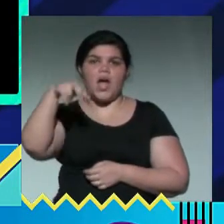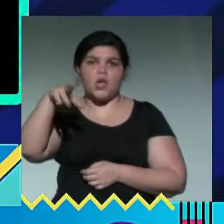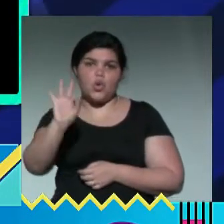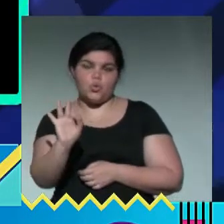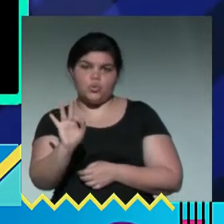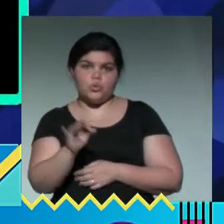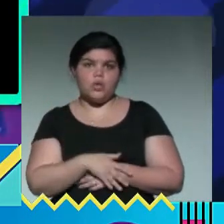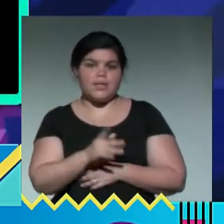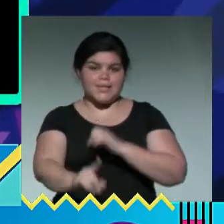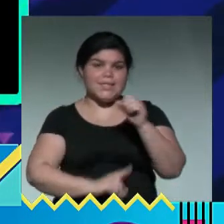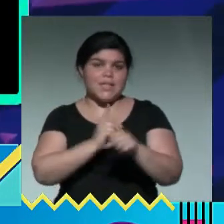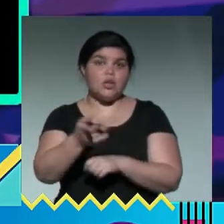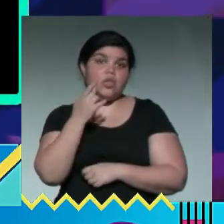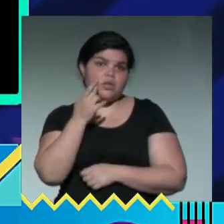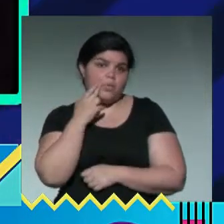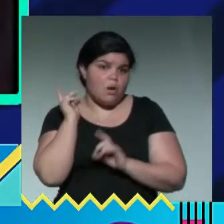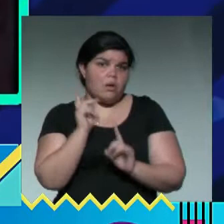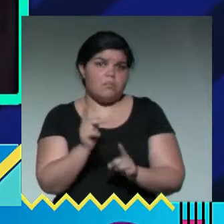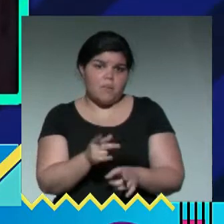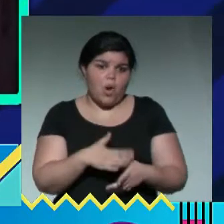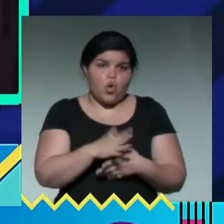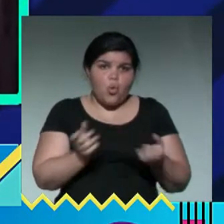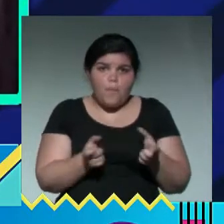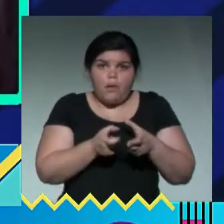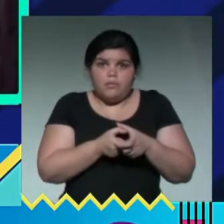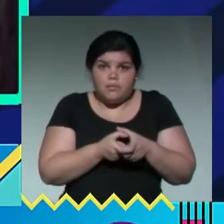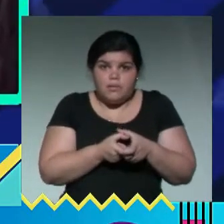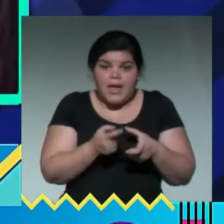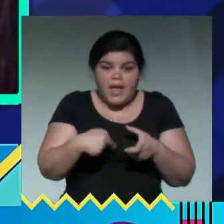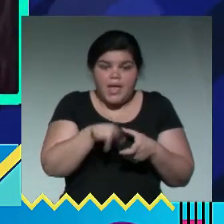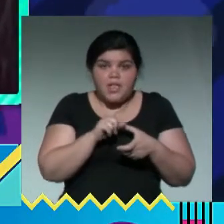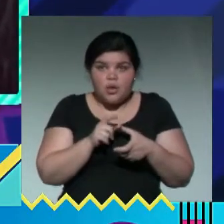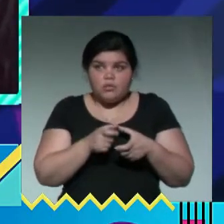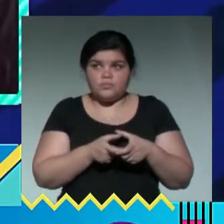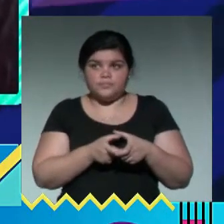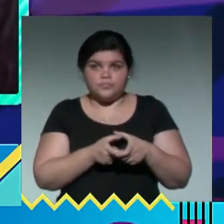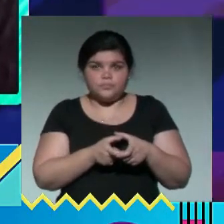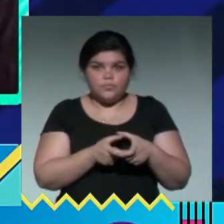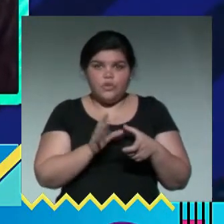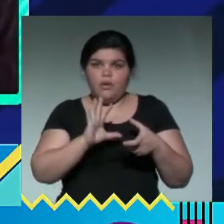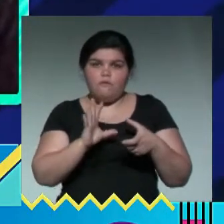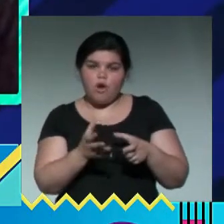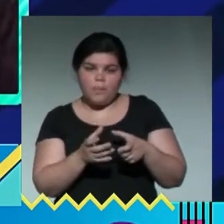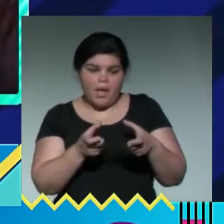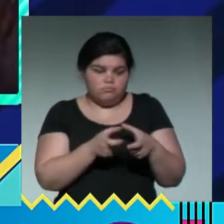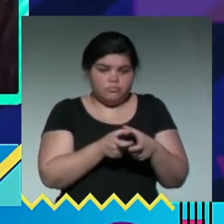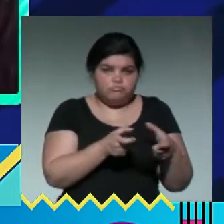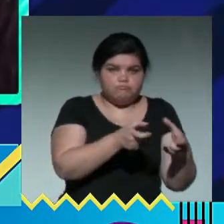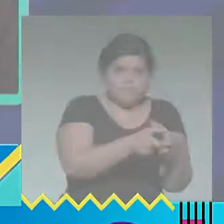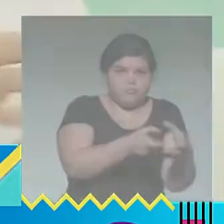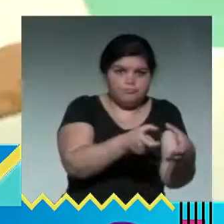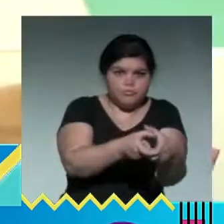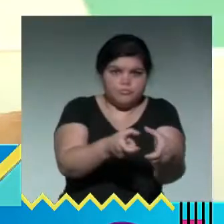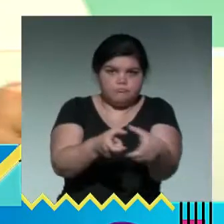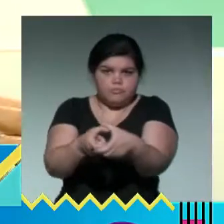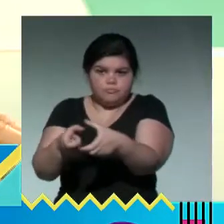bravío, porque los grupos que eran pequeños actuaban como pequeños satélites, como pequeñas tribus. Entonces, por más que